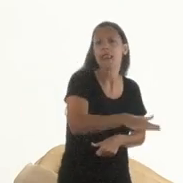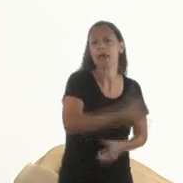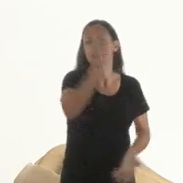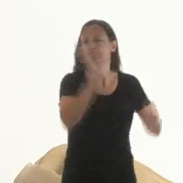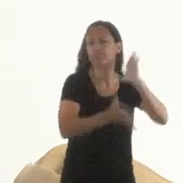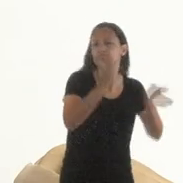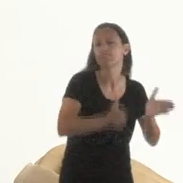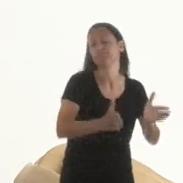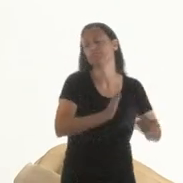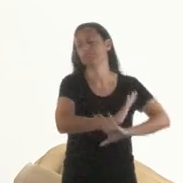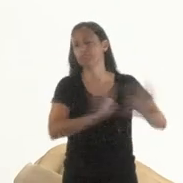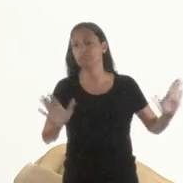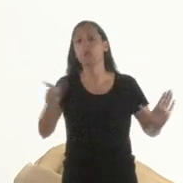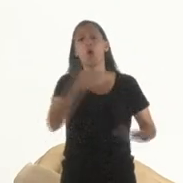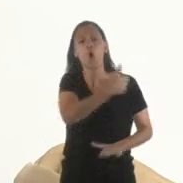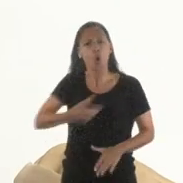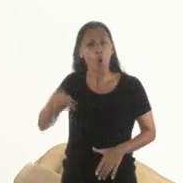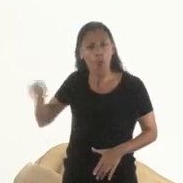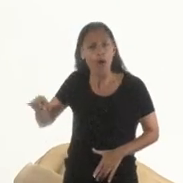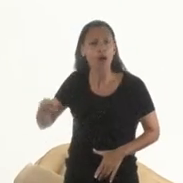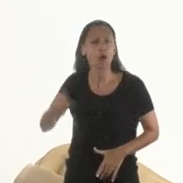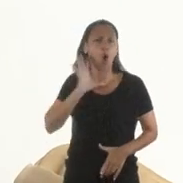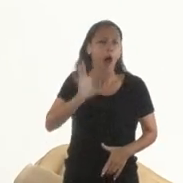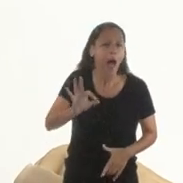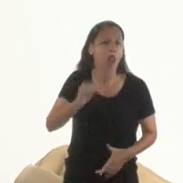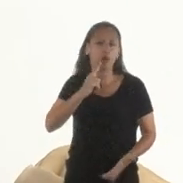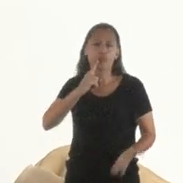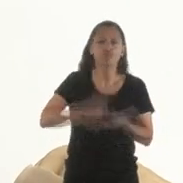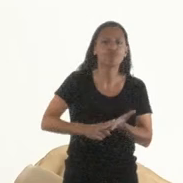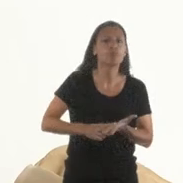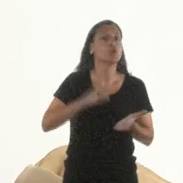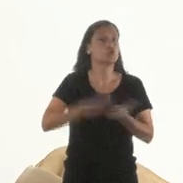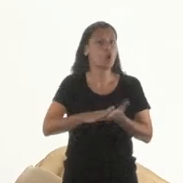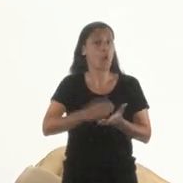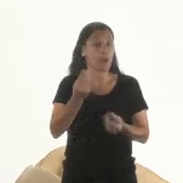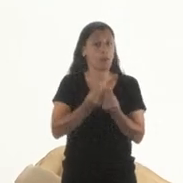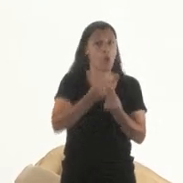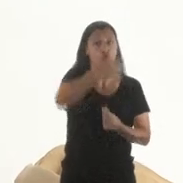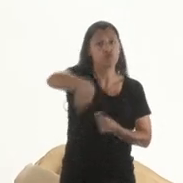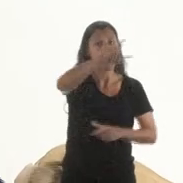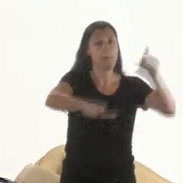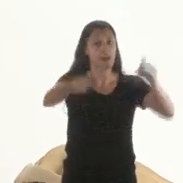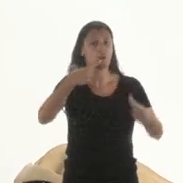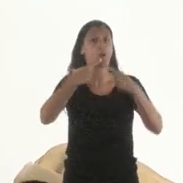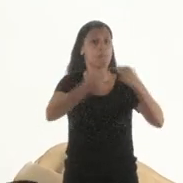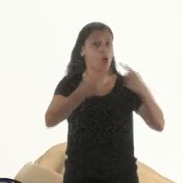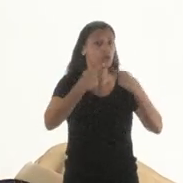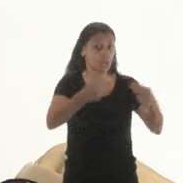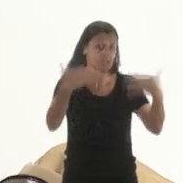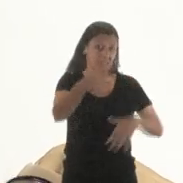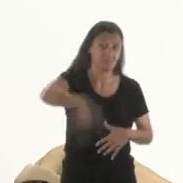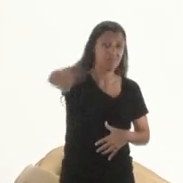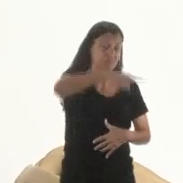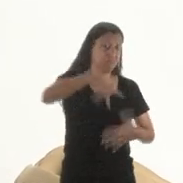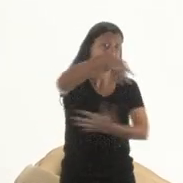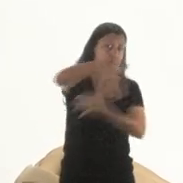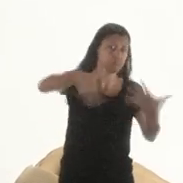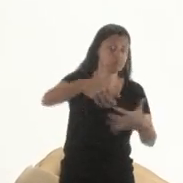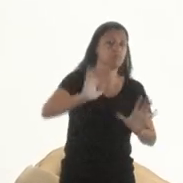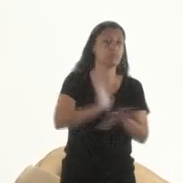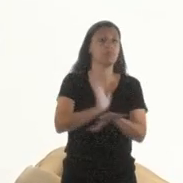brutalmente a este chiquito. ¿El gobierno va a hacer algo con respecto a esto, teniendo en cuenta que hay un reclamo social muy fuerte para ante